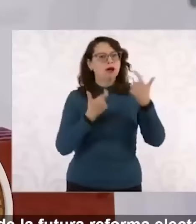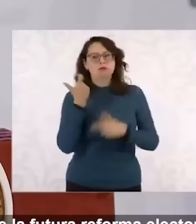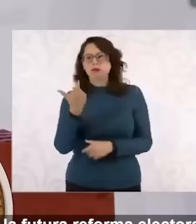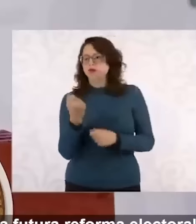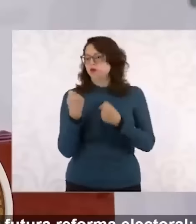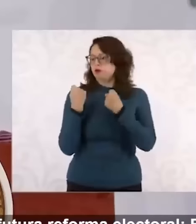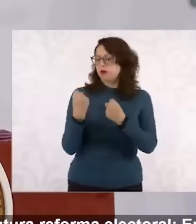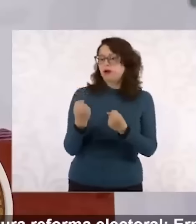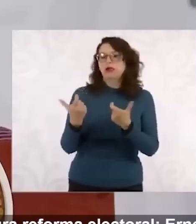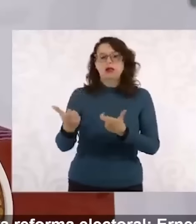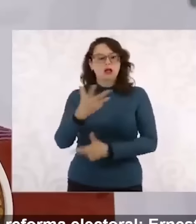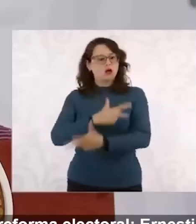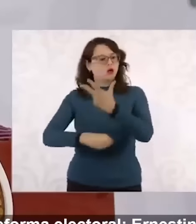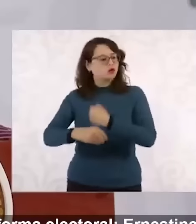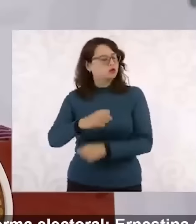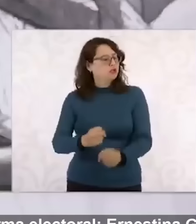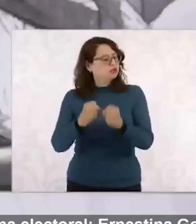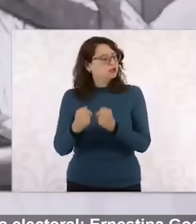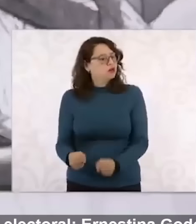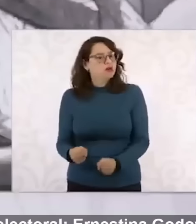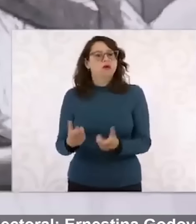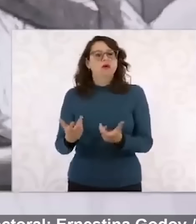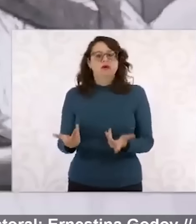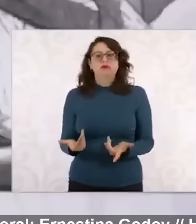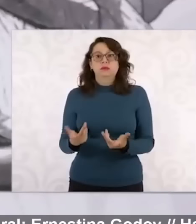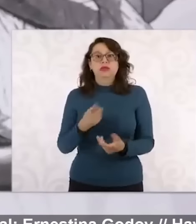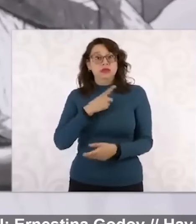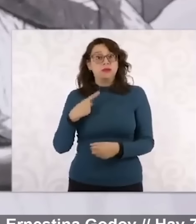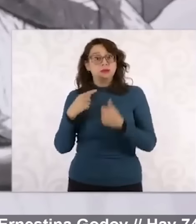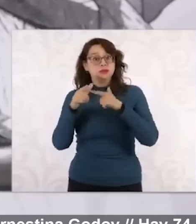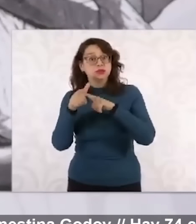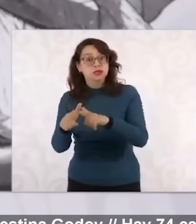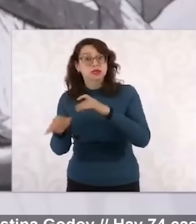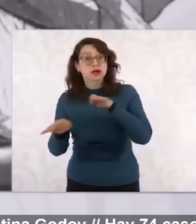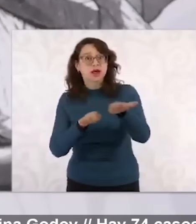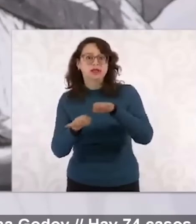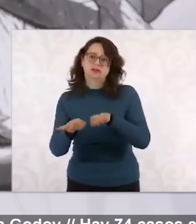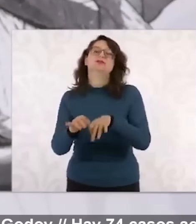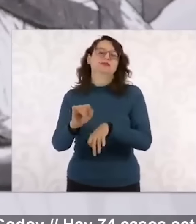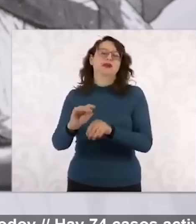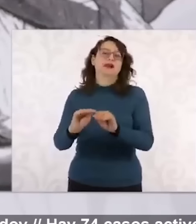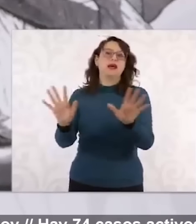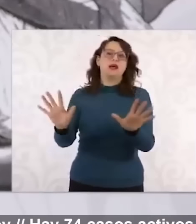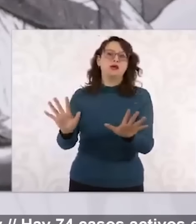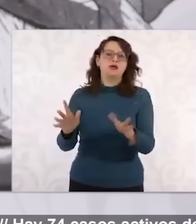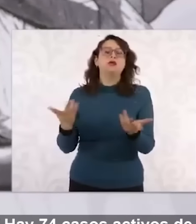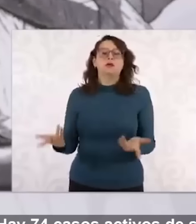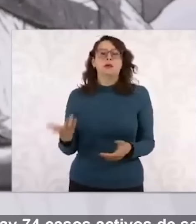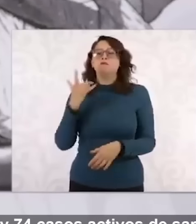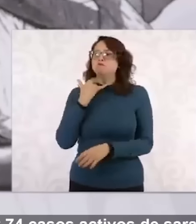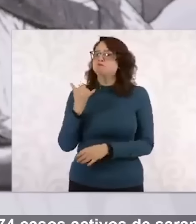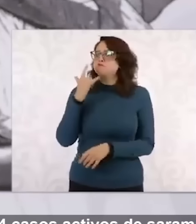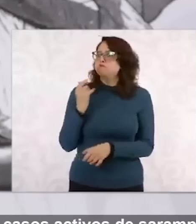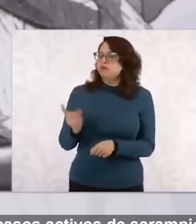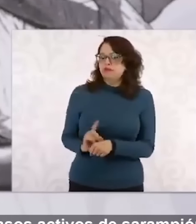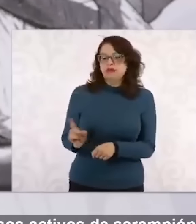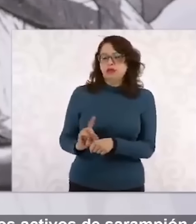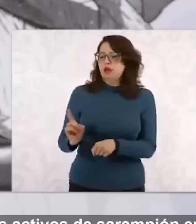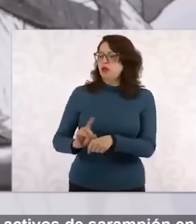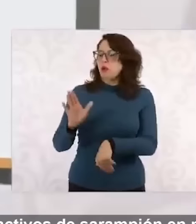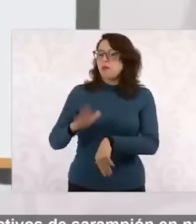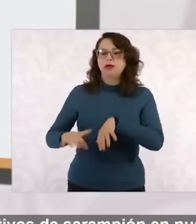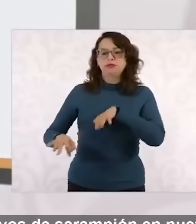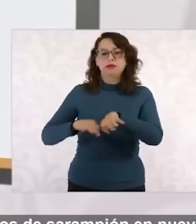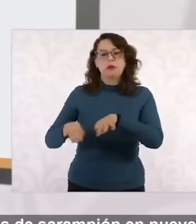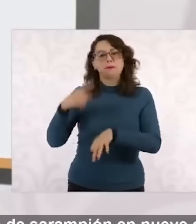bien, porque hay una economía sólida, que hay que seguir trabajando porque todavía necesitamos trabajar todos los días